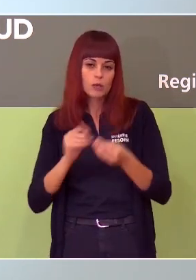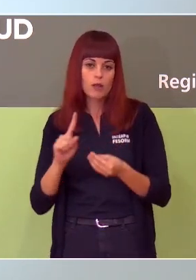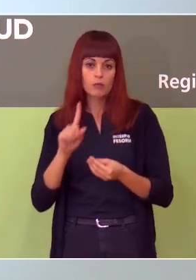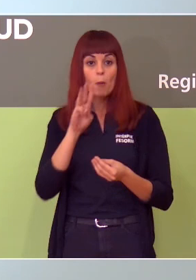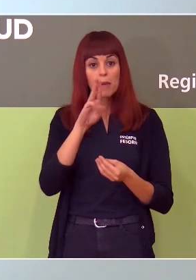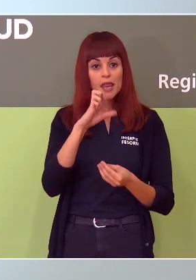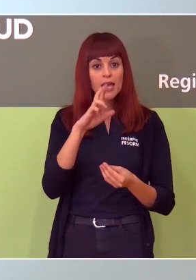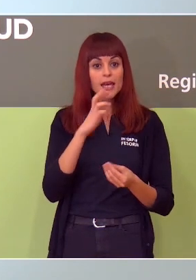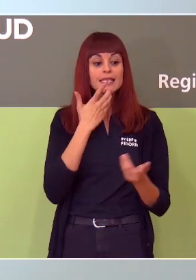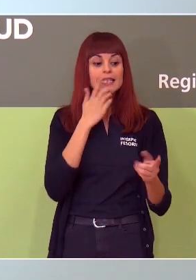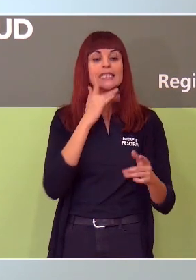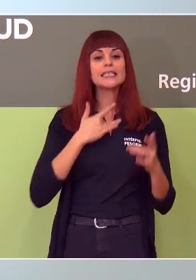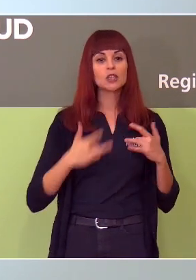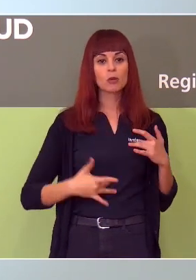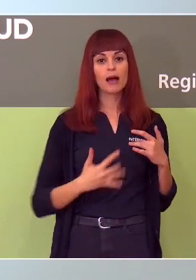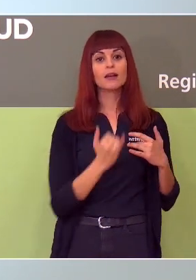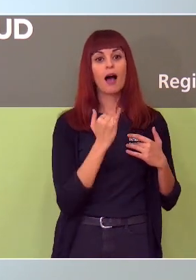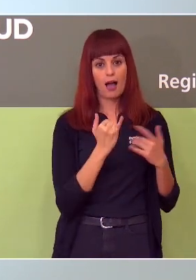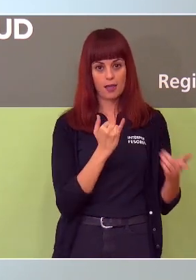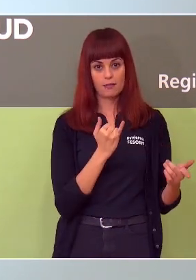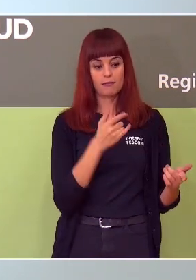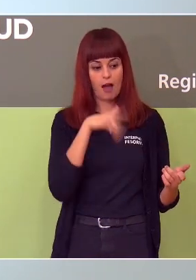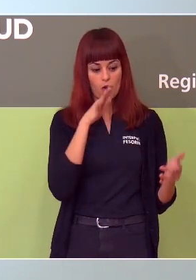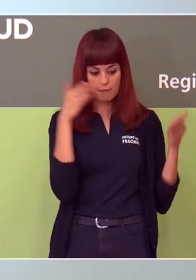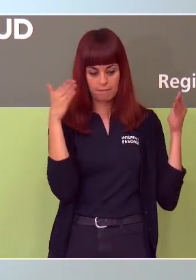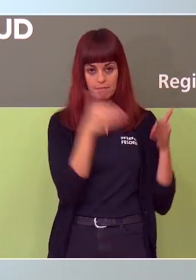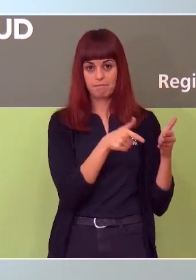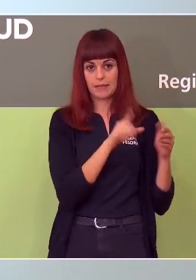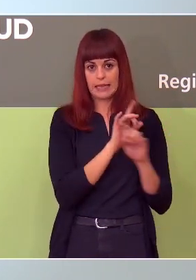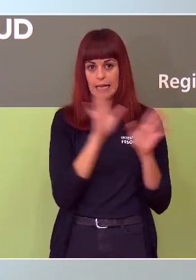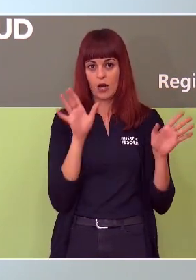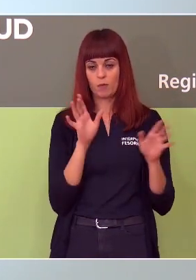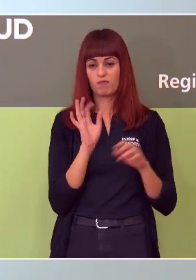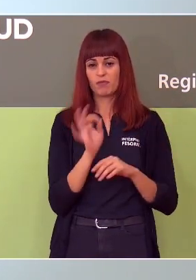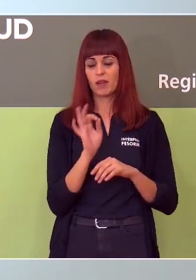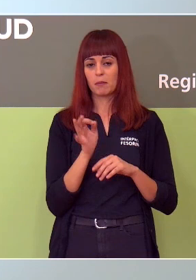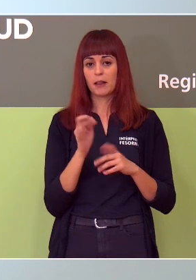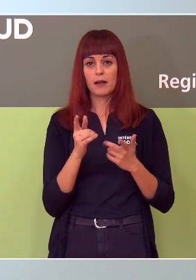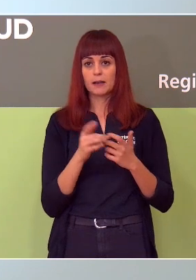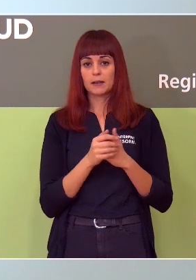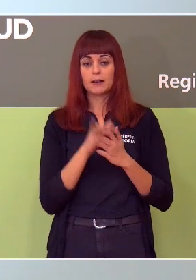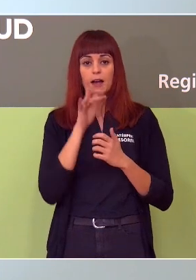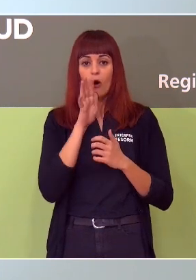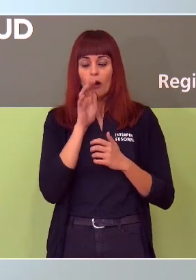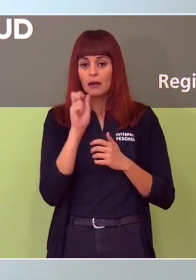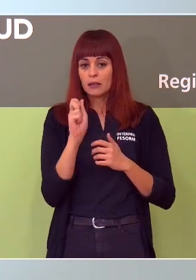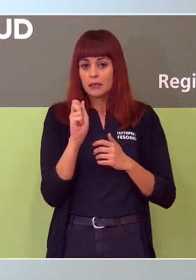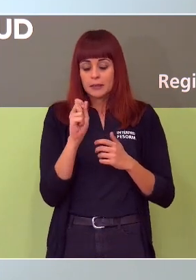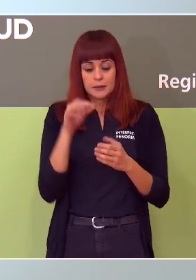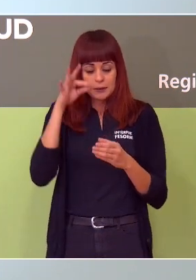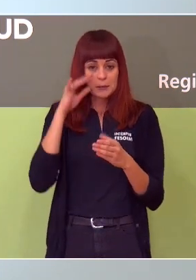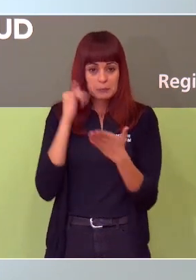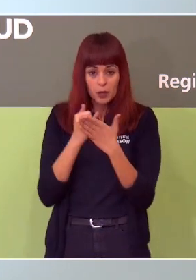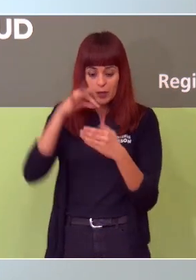PCR a la gente que tiene síntomas, que es ahora mismo lo que está claro. Es verdad que ha habido una época en la que tenemos pocos reactivos y el